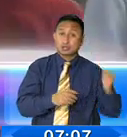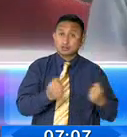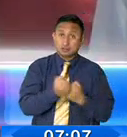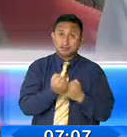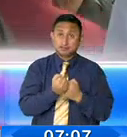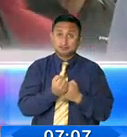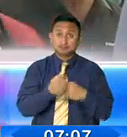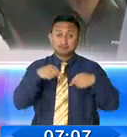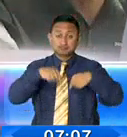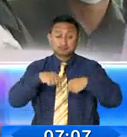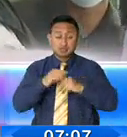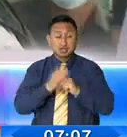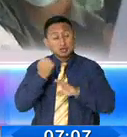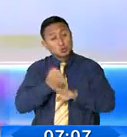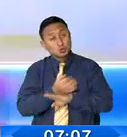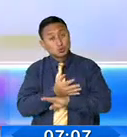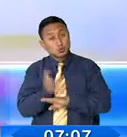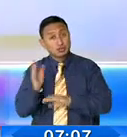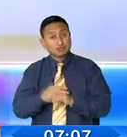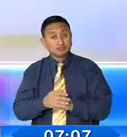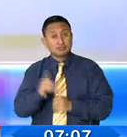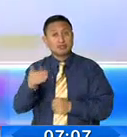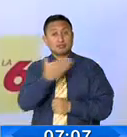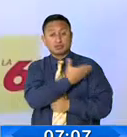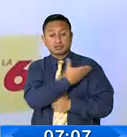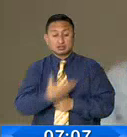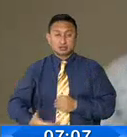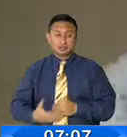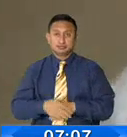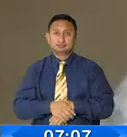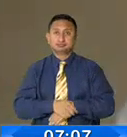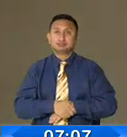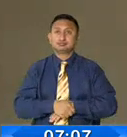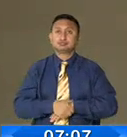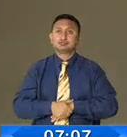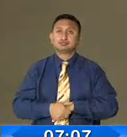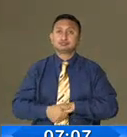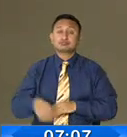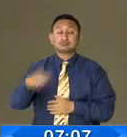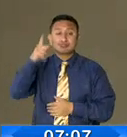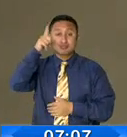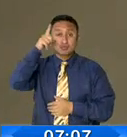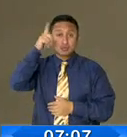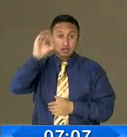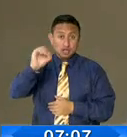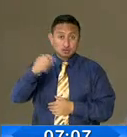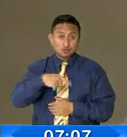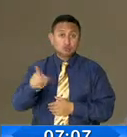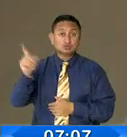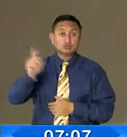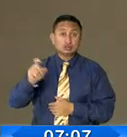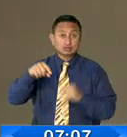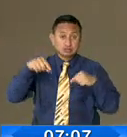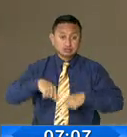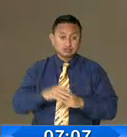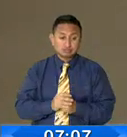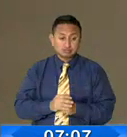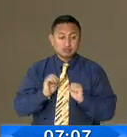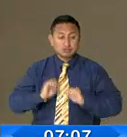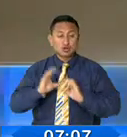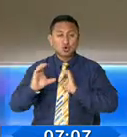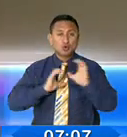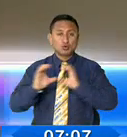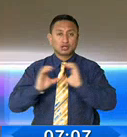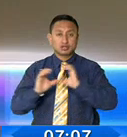atreven a dar sugerencias al presidente electo. Lo que necesita Guillermo Lasso indudablemente es establecer canales de